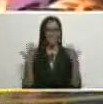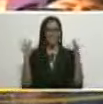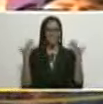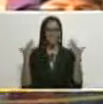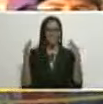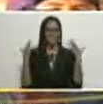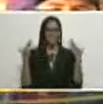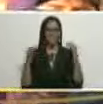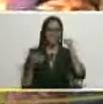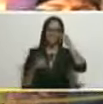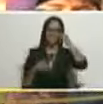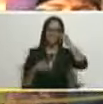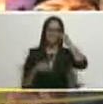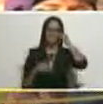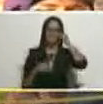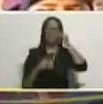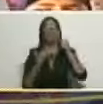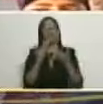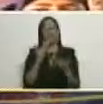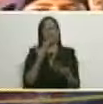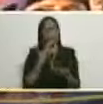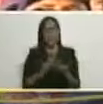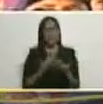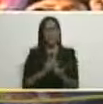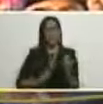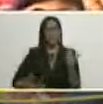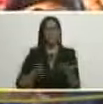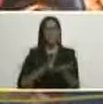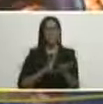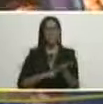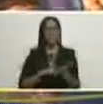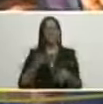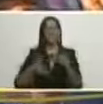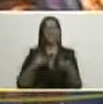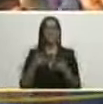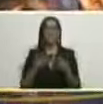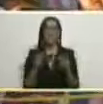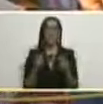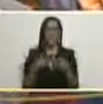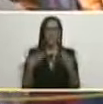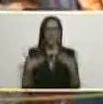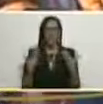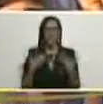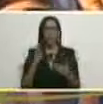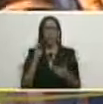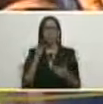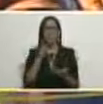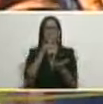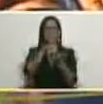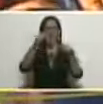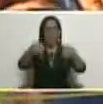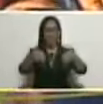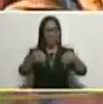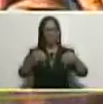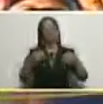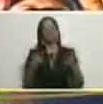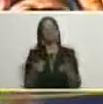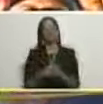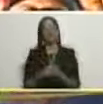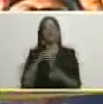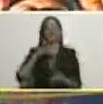Adelante. Gracias, presidente. De verdad, yo también me siento muy contento de que usted esté aquí y de que